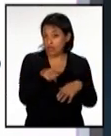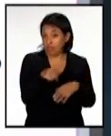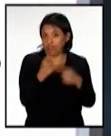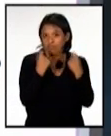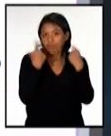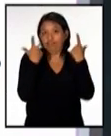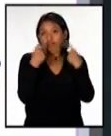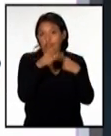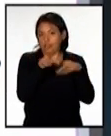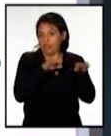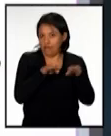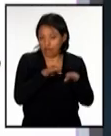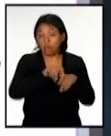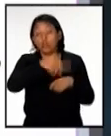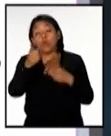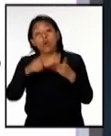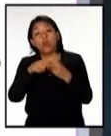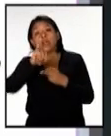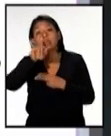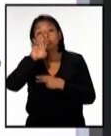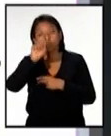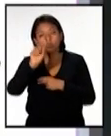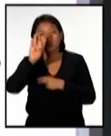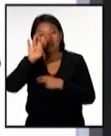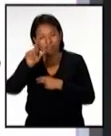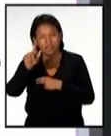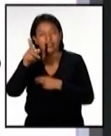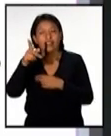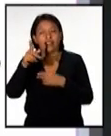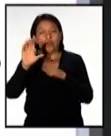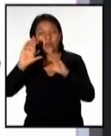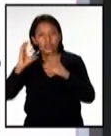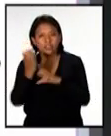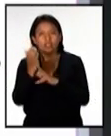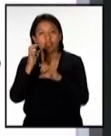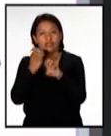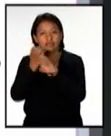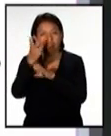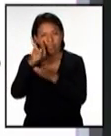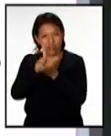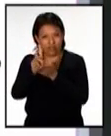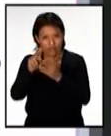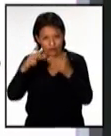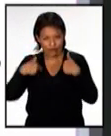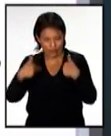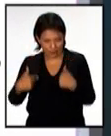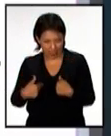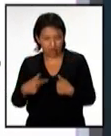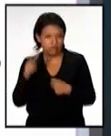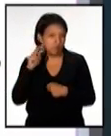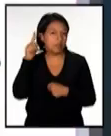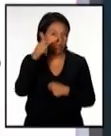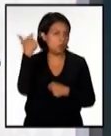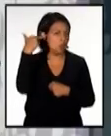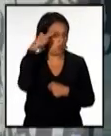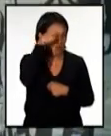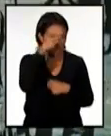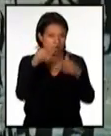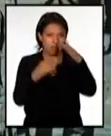con Jesús Becerra de la Comisión Estatal de Derechos Humanos. Vamos a ver esta mesa de trabajo que realizamos allá en Guadalajara.